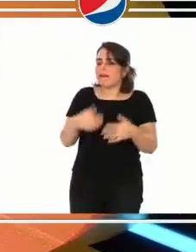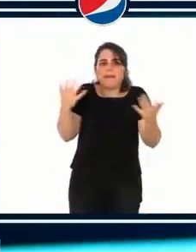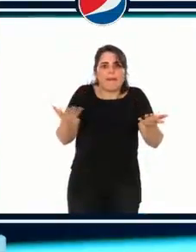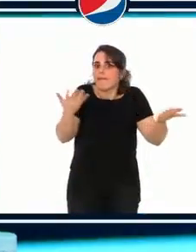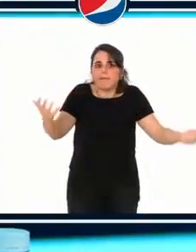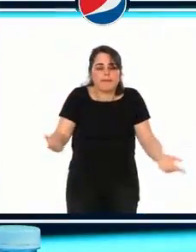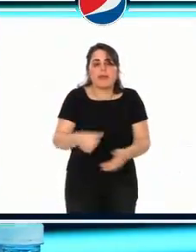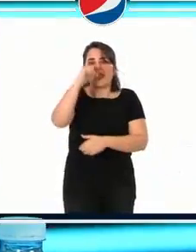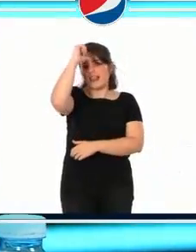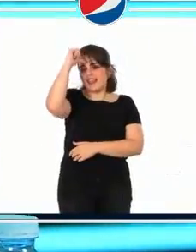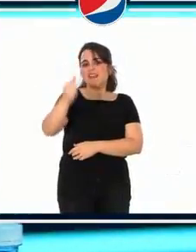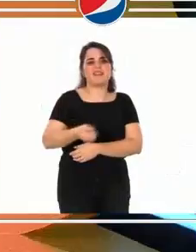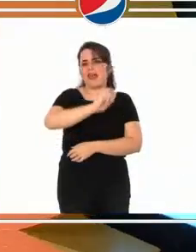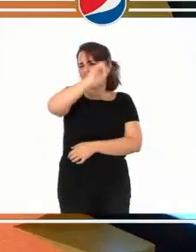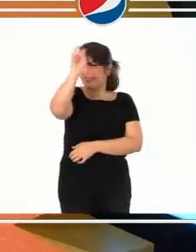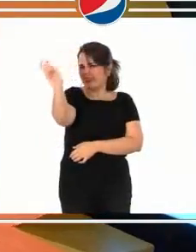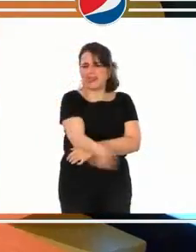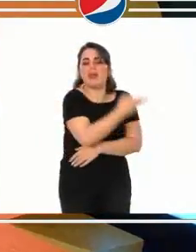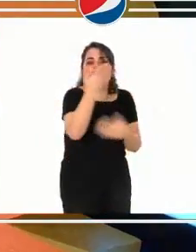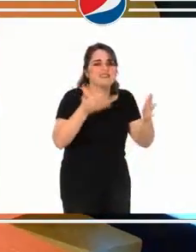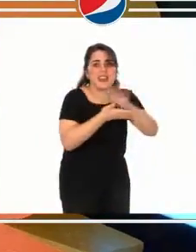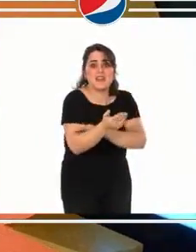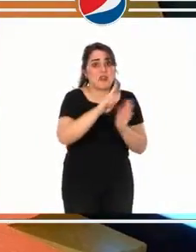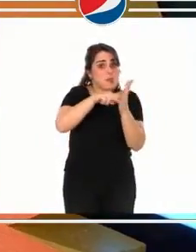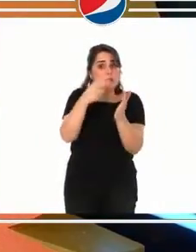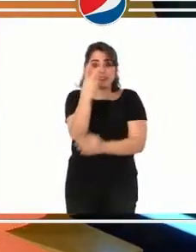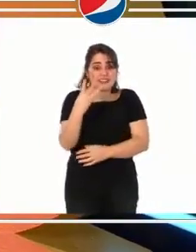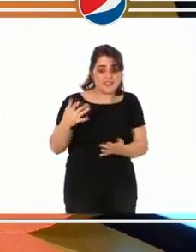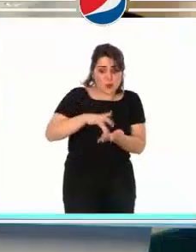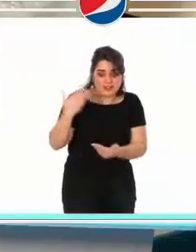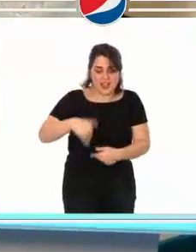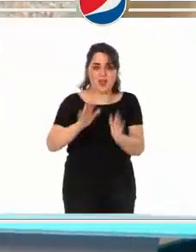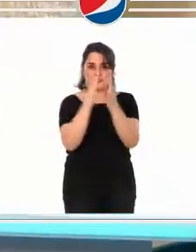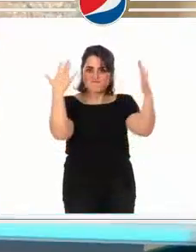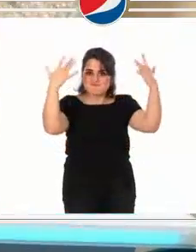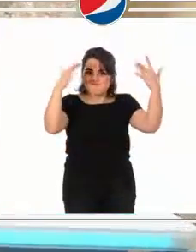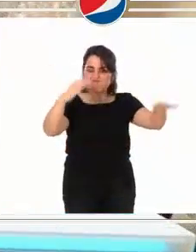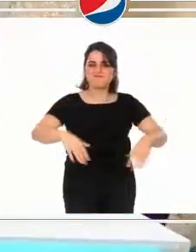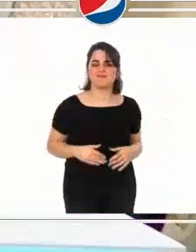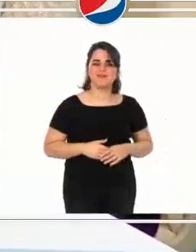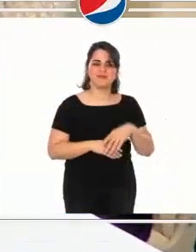India, Pakistán. Tailandia, Pakistán. Ya es 2023. ¡Un aplauso! ¡Feliz año! ¡Coño!